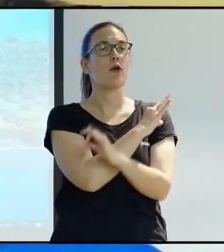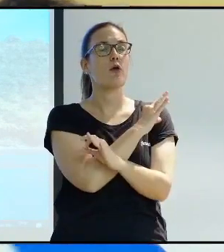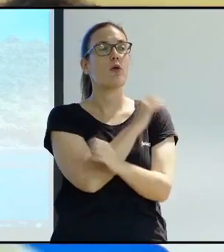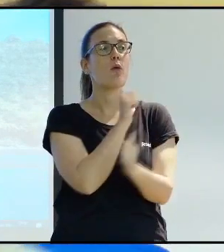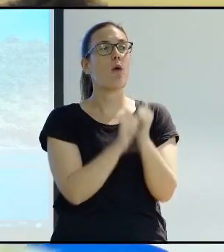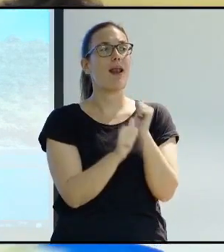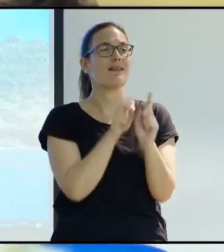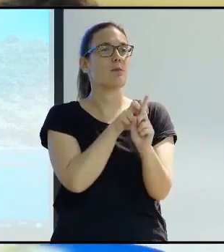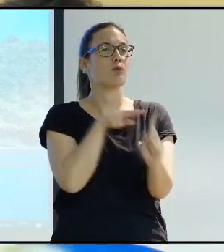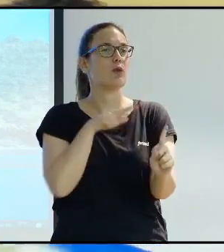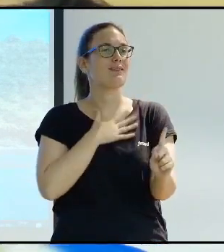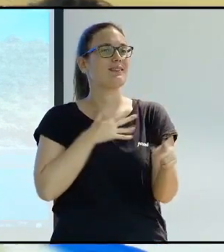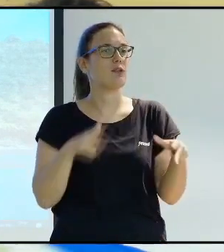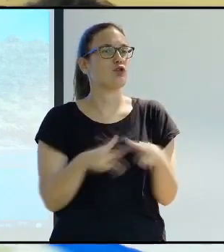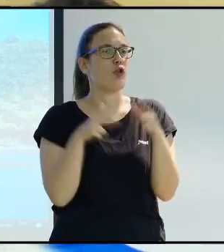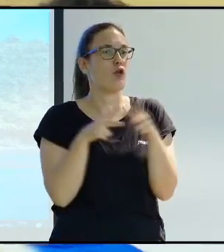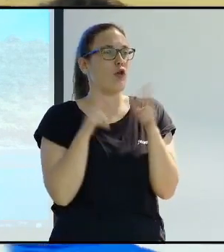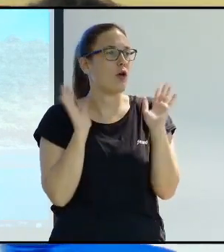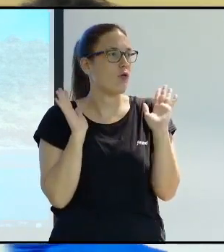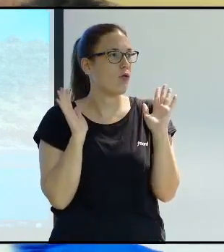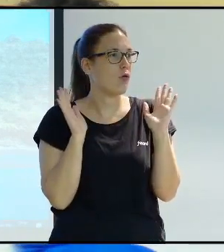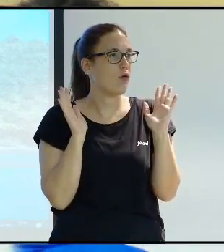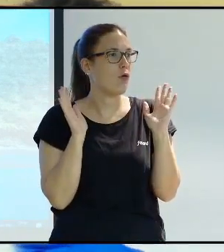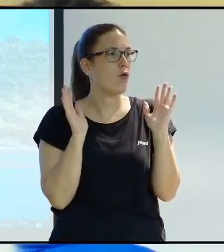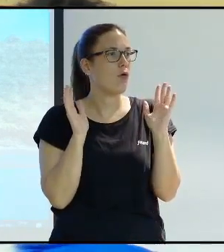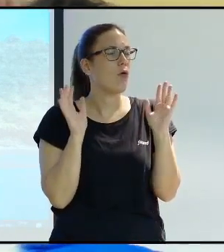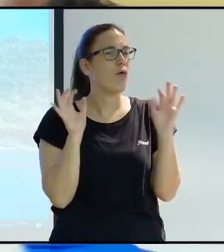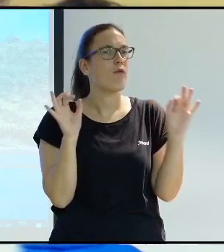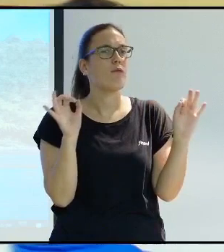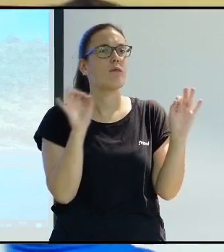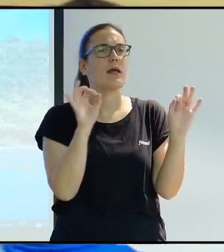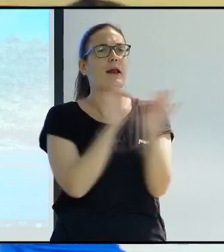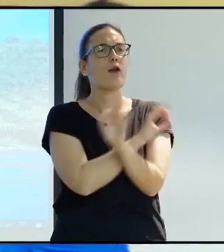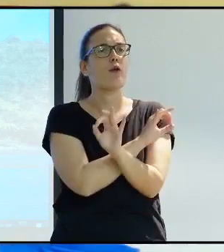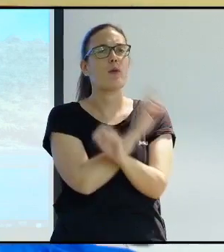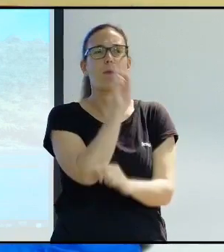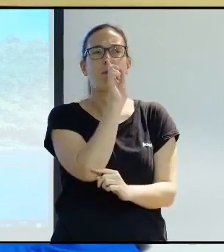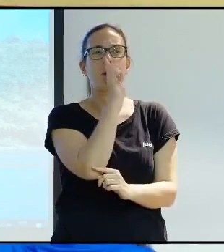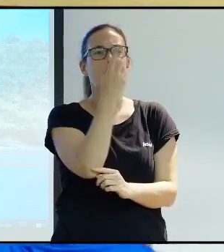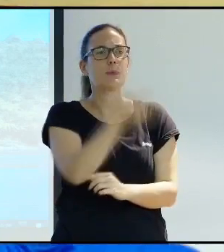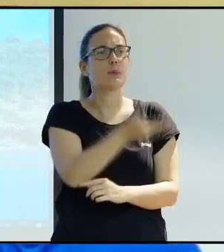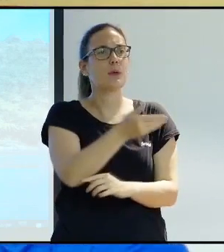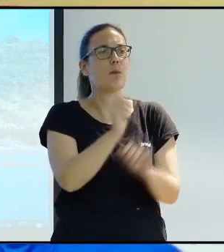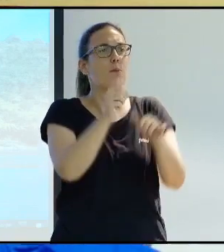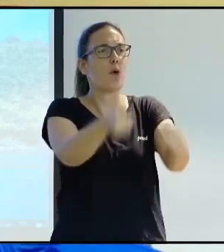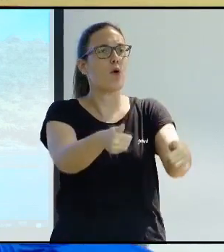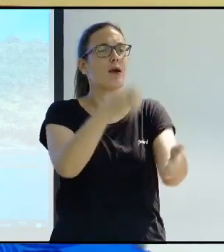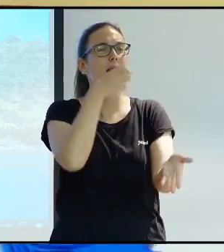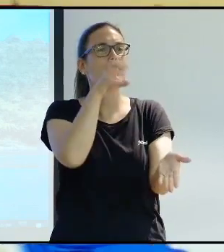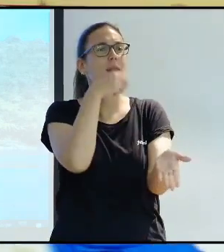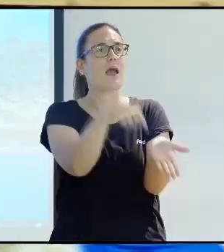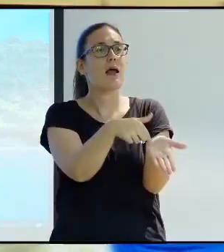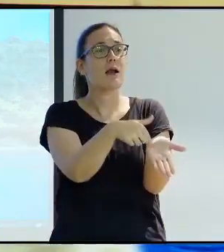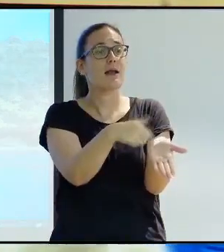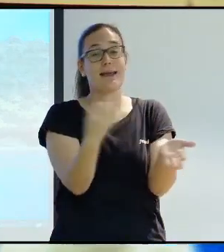óptica sociológica. ¿Cuál es el error de partida al hacer esa reivindicación? Que